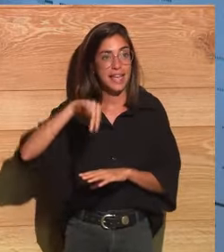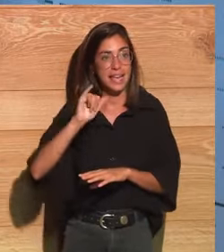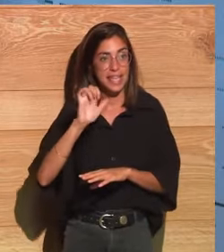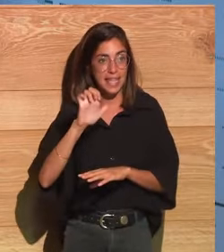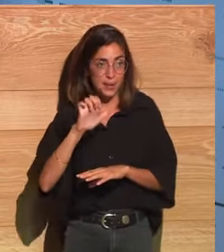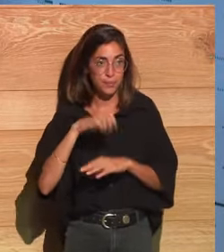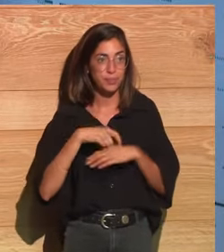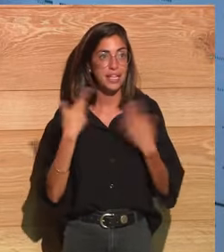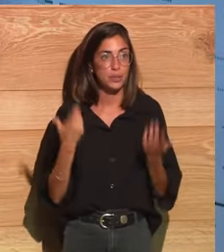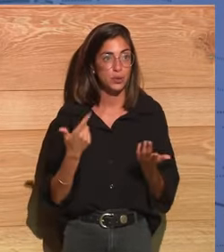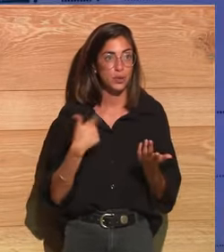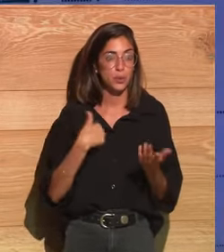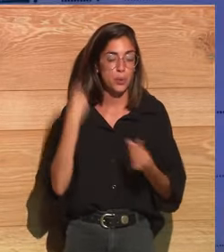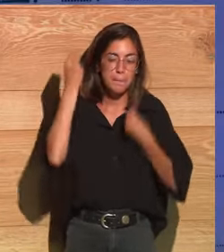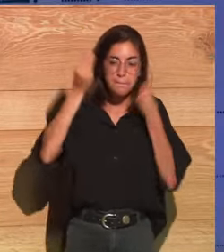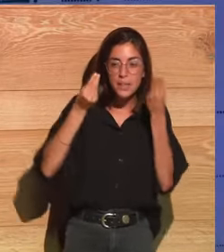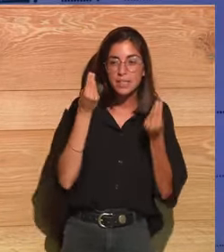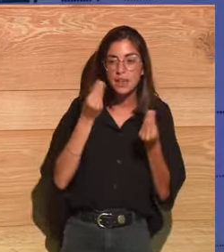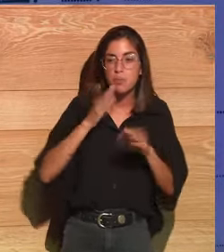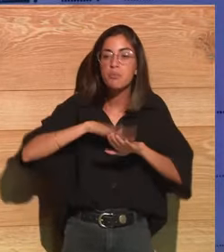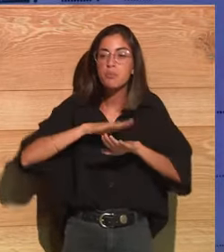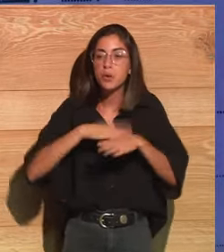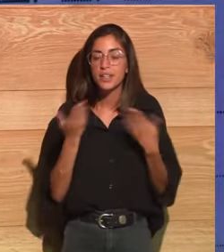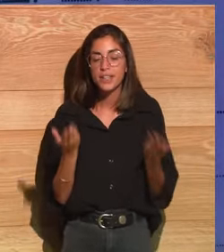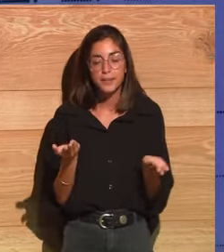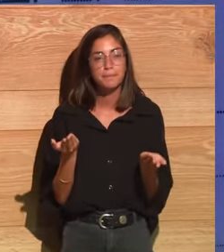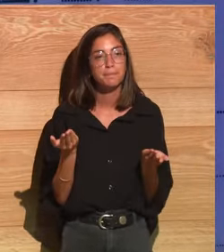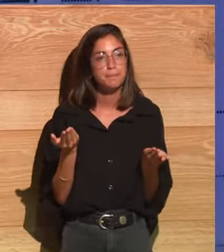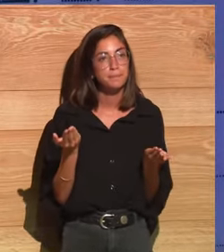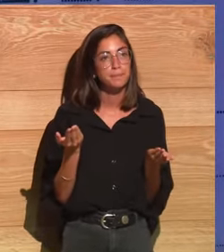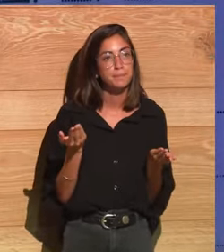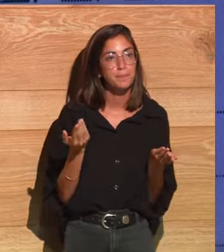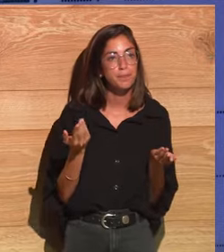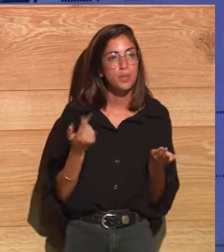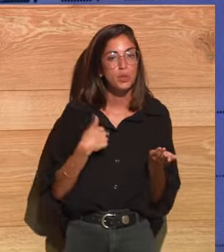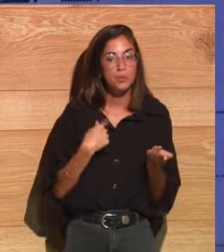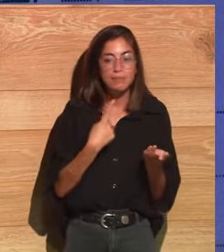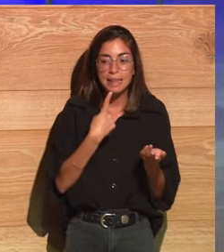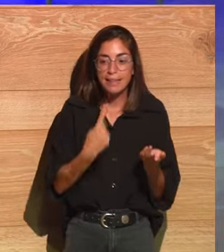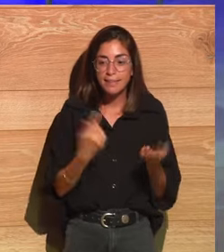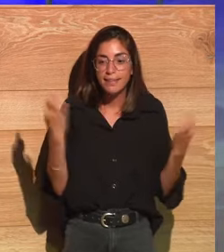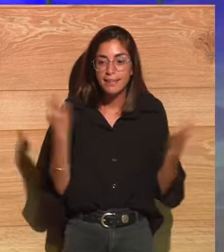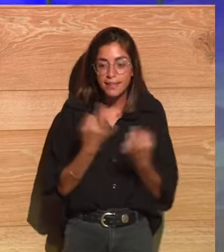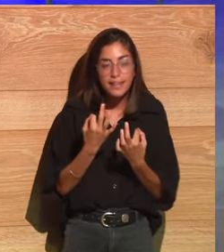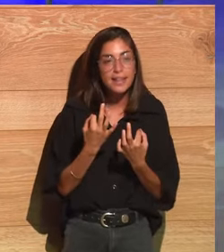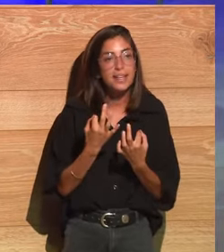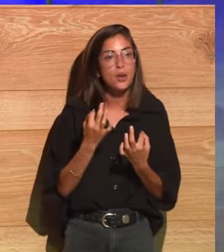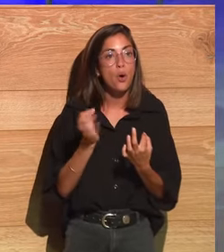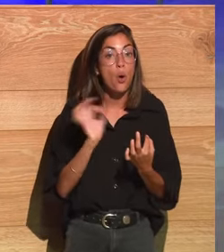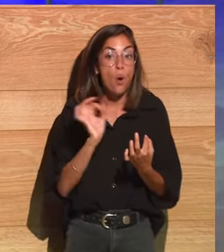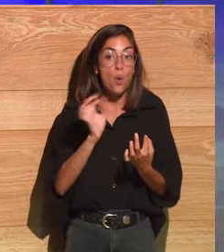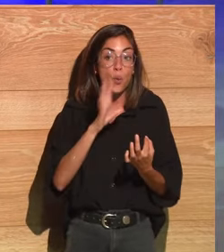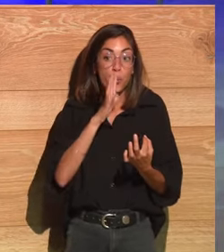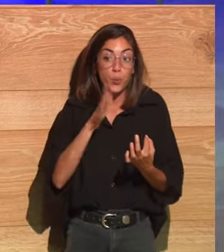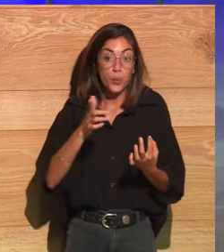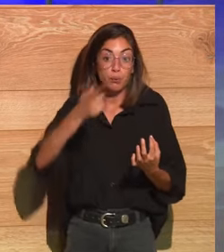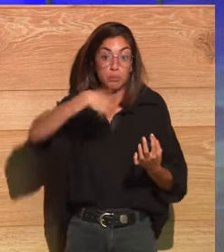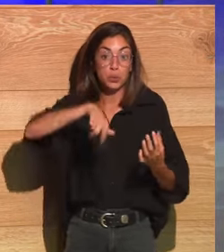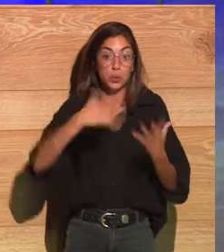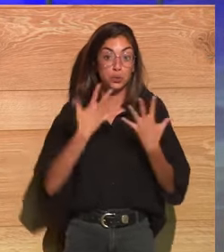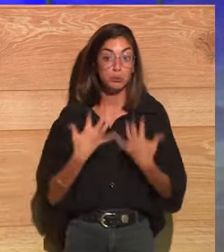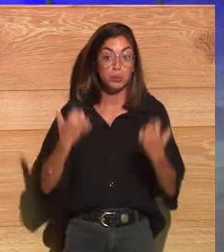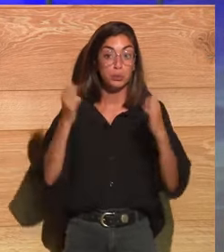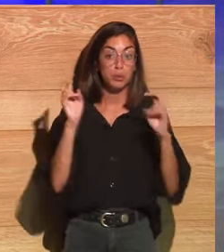entonces me puse a pensar que por qué, ¿no? ¿Qué decir y sobre todo, ¿por qué estamos aquí? ¿Por qué están ustedes aquí?